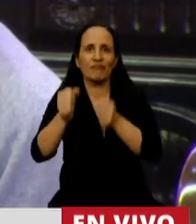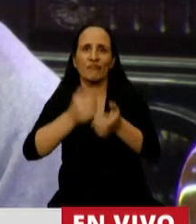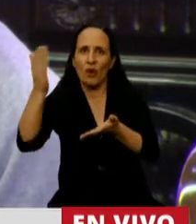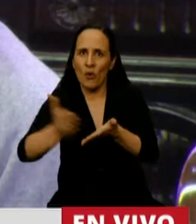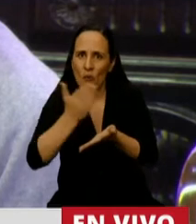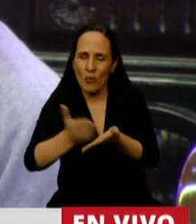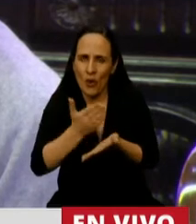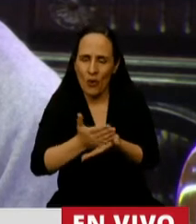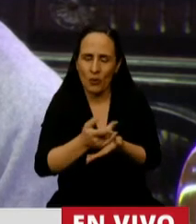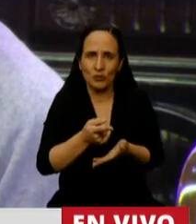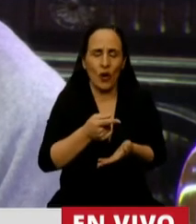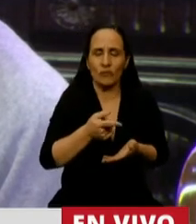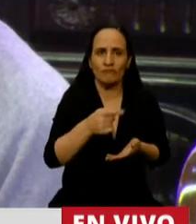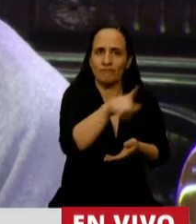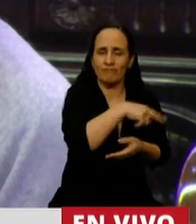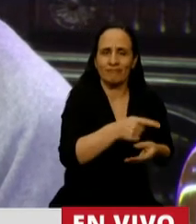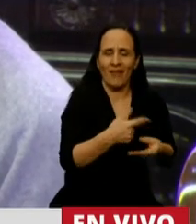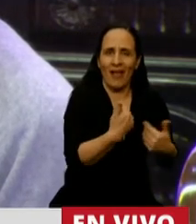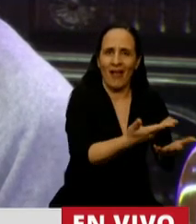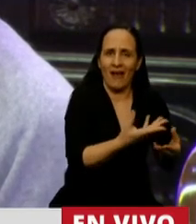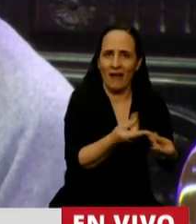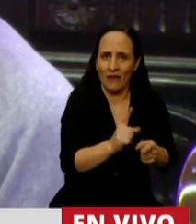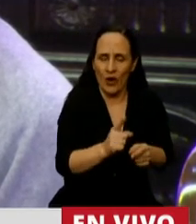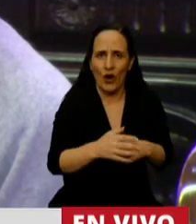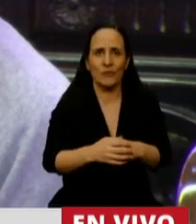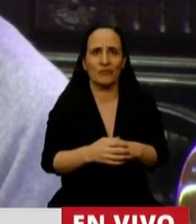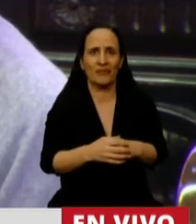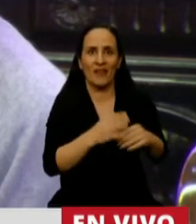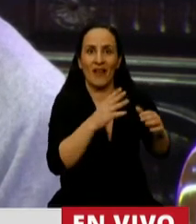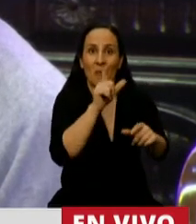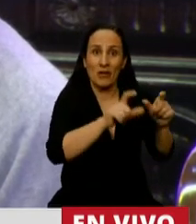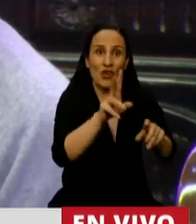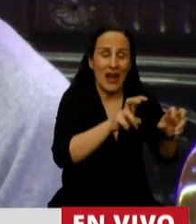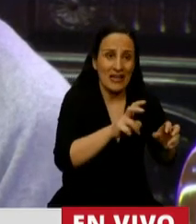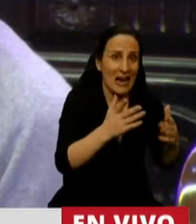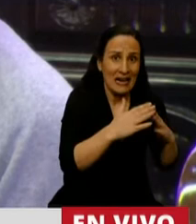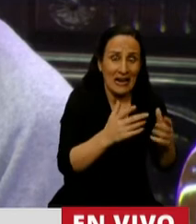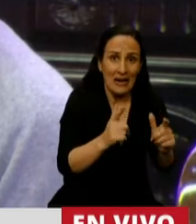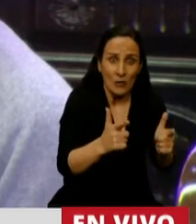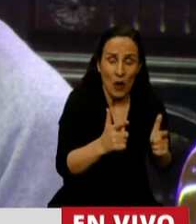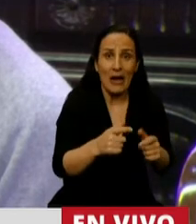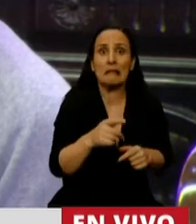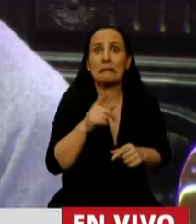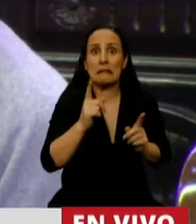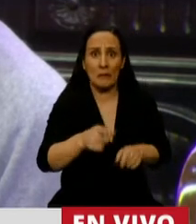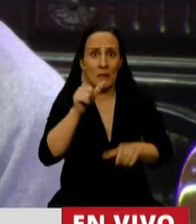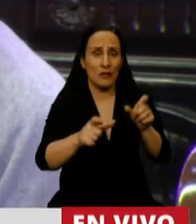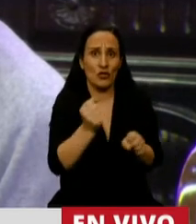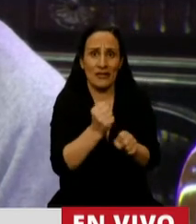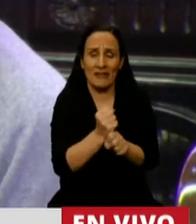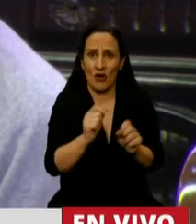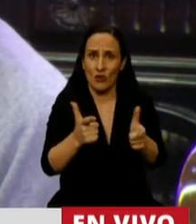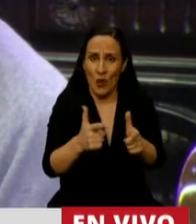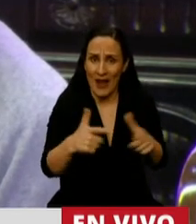nuestros consumidores sin viviendas para nuestros inquilinos y lo que es peor sin trabajo y empleo